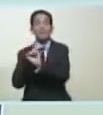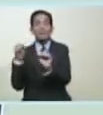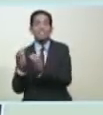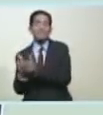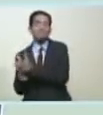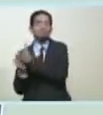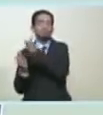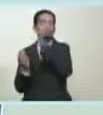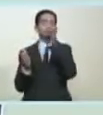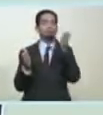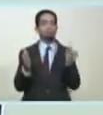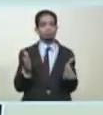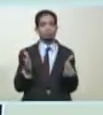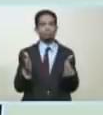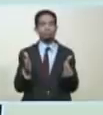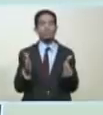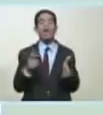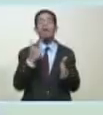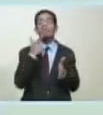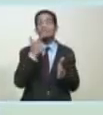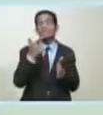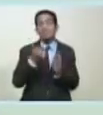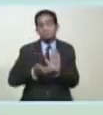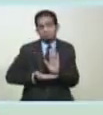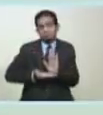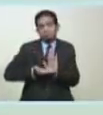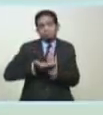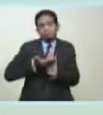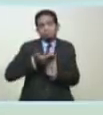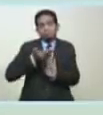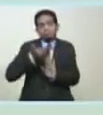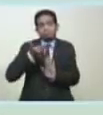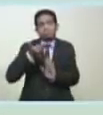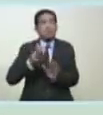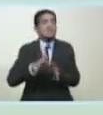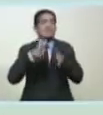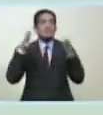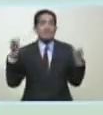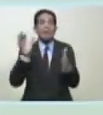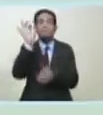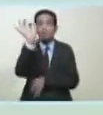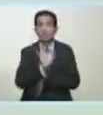apuntaba hacia un altísimo nivel de participación general.